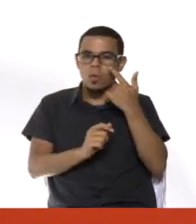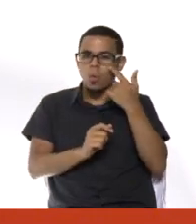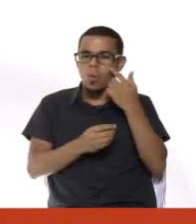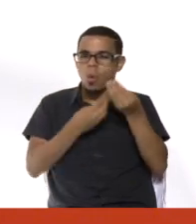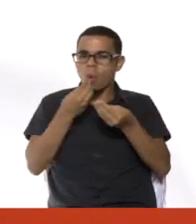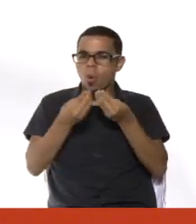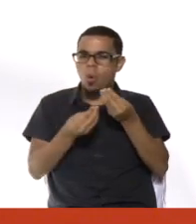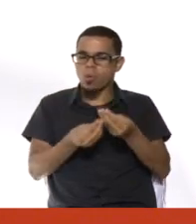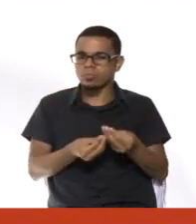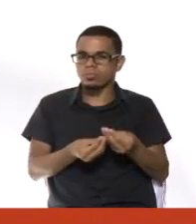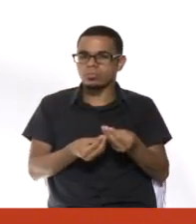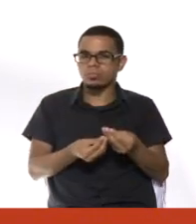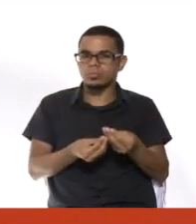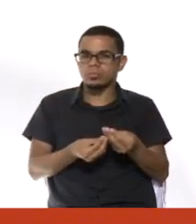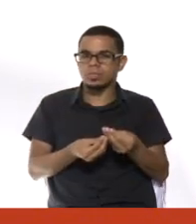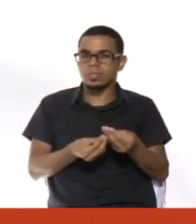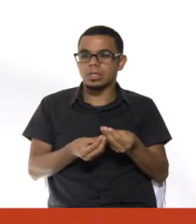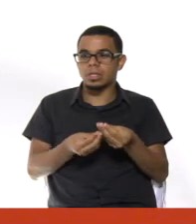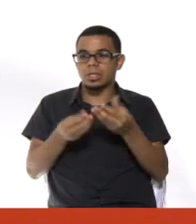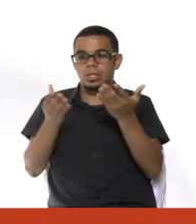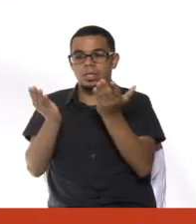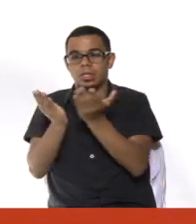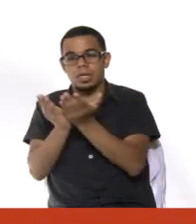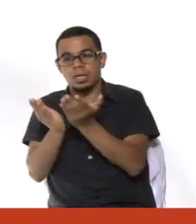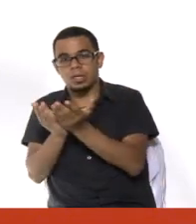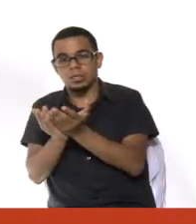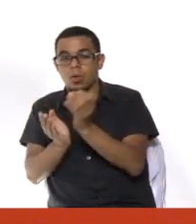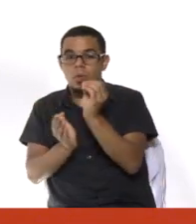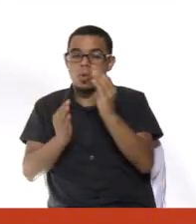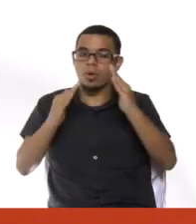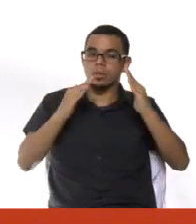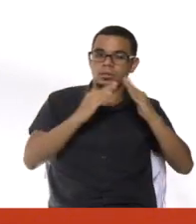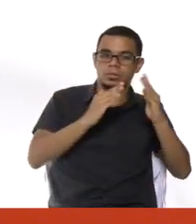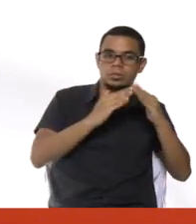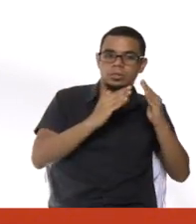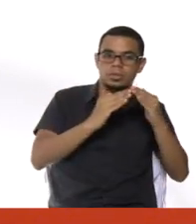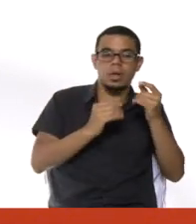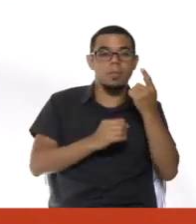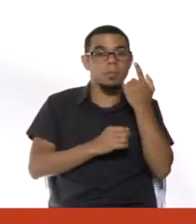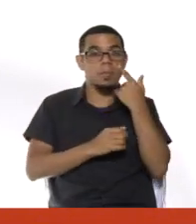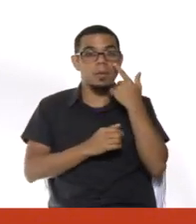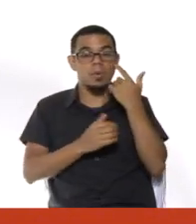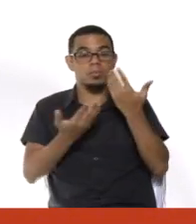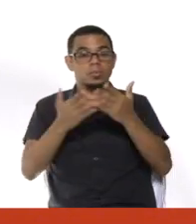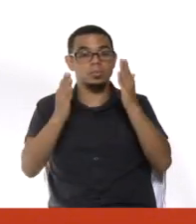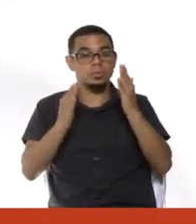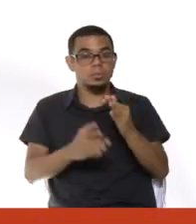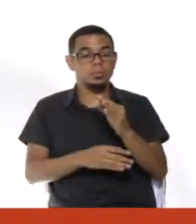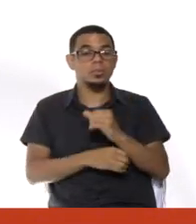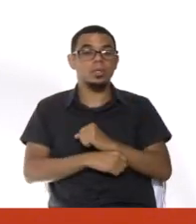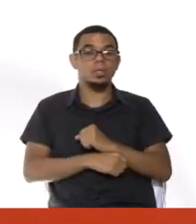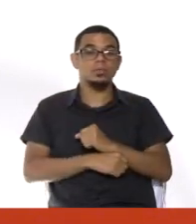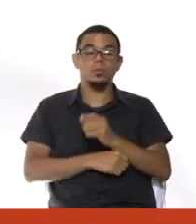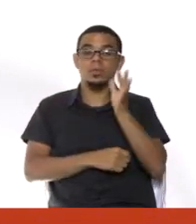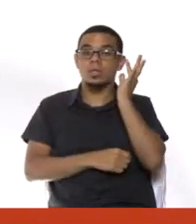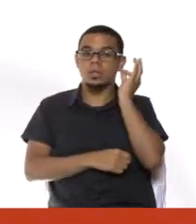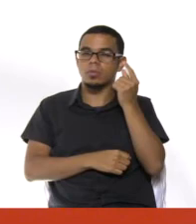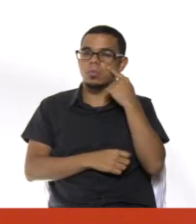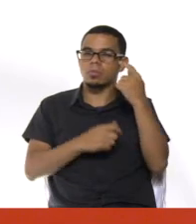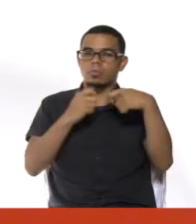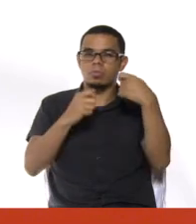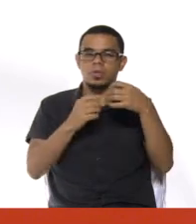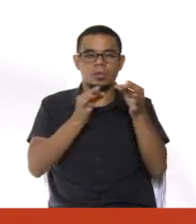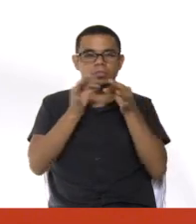que cómo lo podemos utilizar en el aula de clase o en casa, vamos a dejar al estudiante Daleicy Guerra